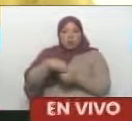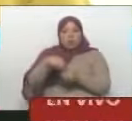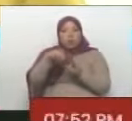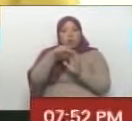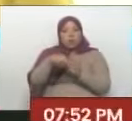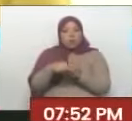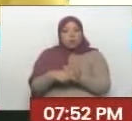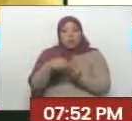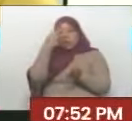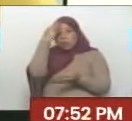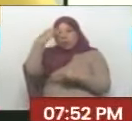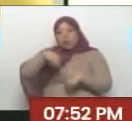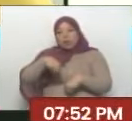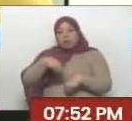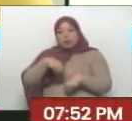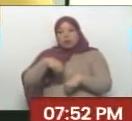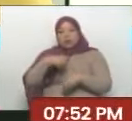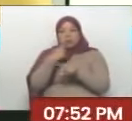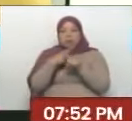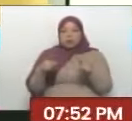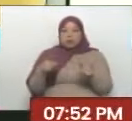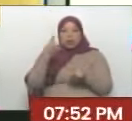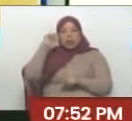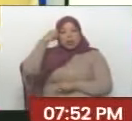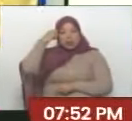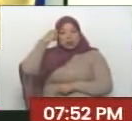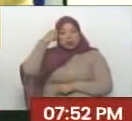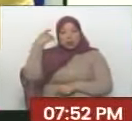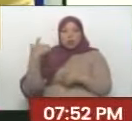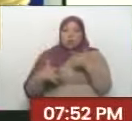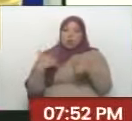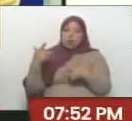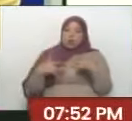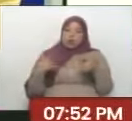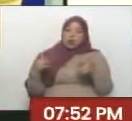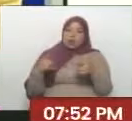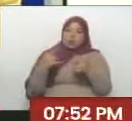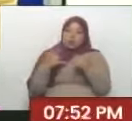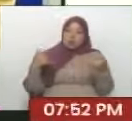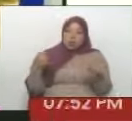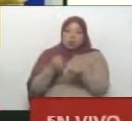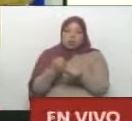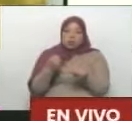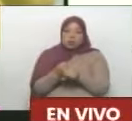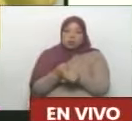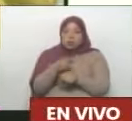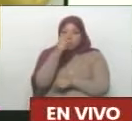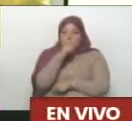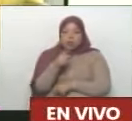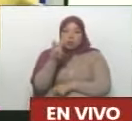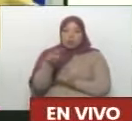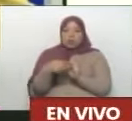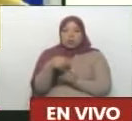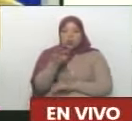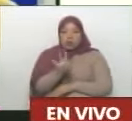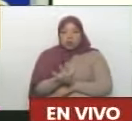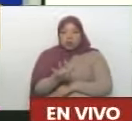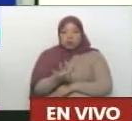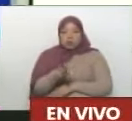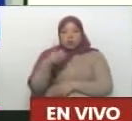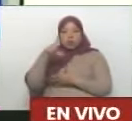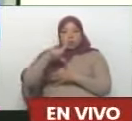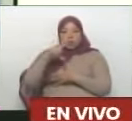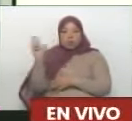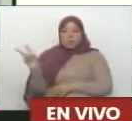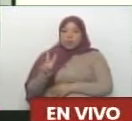incumplieron los acuerdos de Minsk y hay que recordar, si hacemos una línea de la geopolítica, en aquel momento del año 2014 aquí en